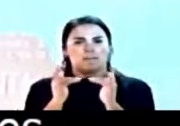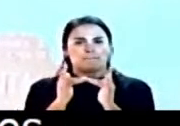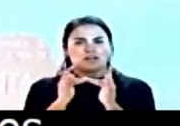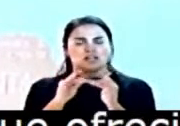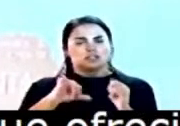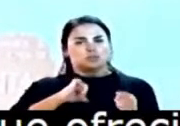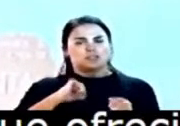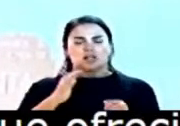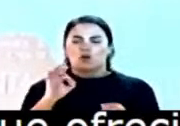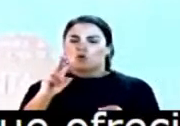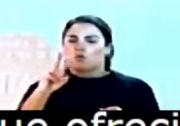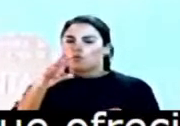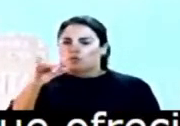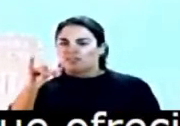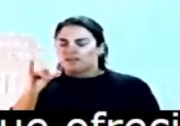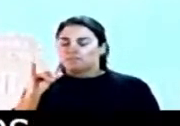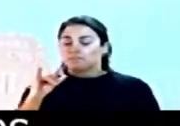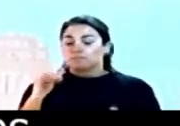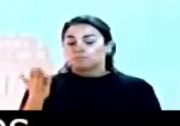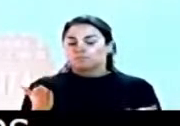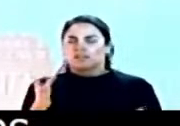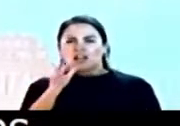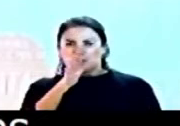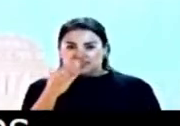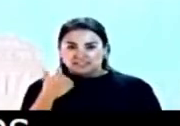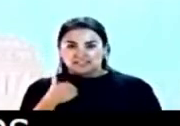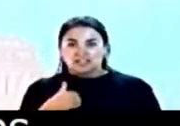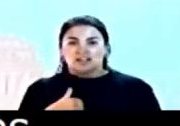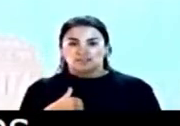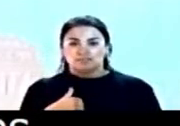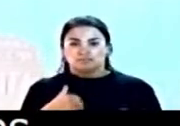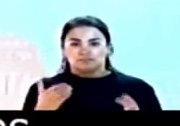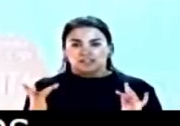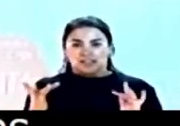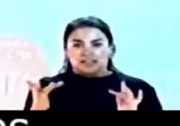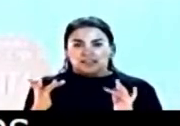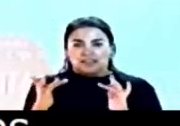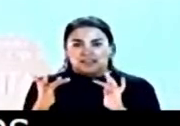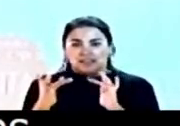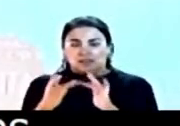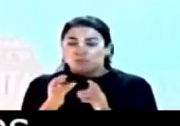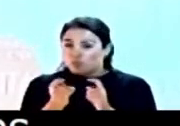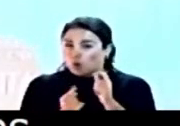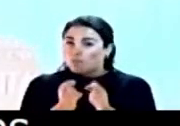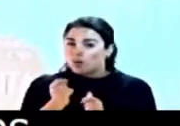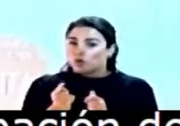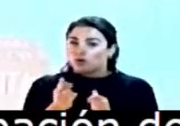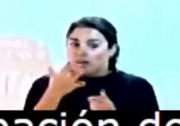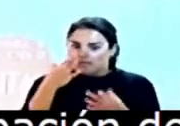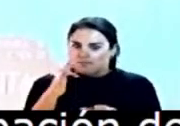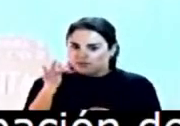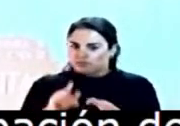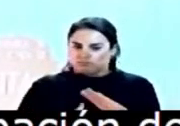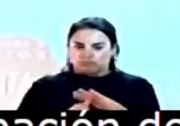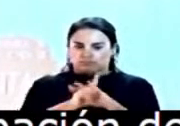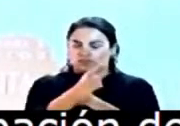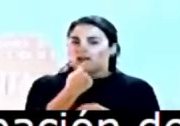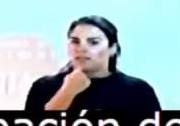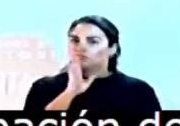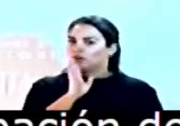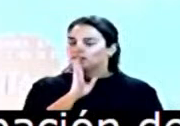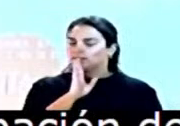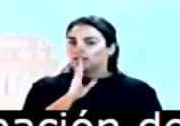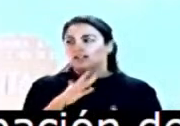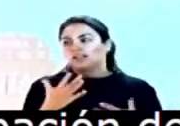UCI respectivamente. Nos estamos acercando a esa cifra y, además, como ha indicado, la tendencia es al alza. He